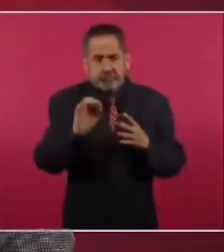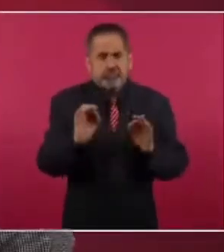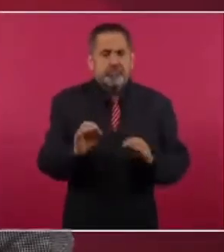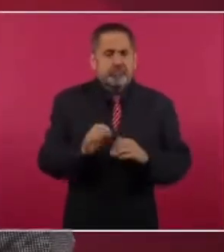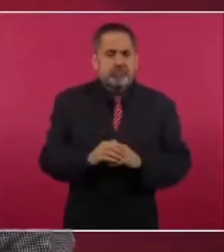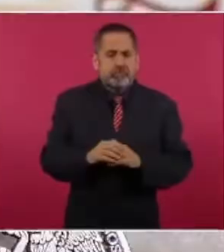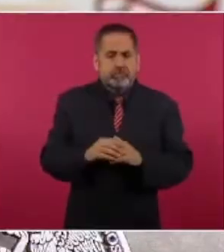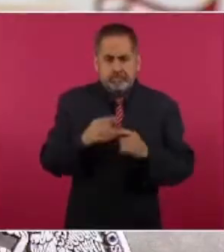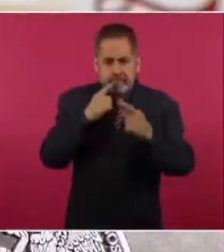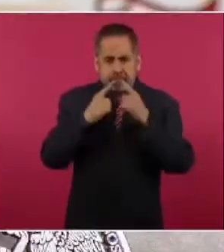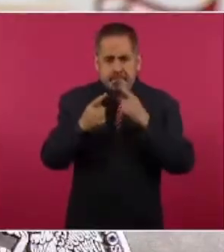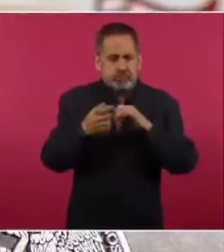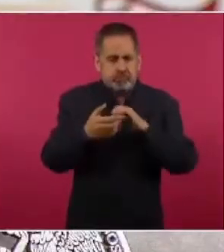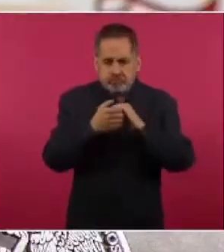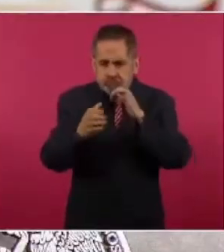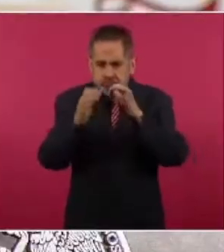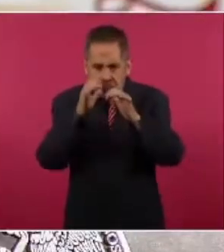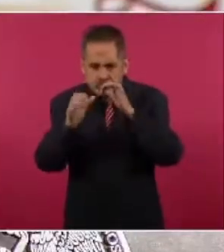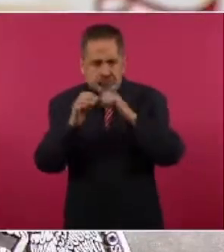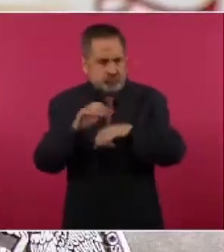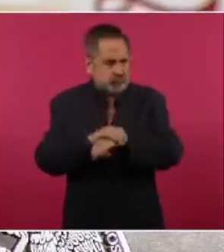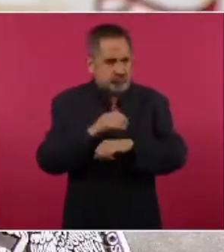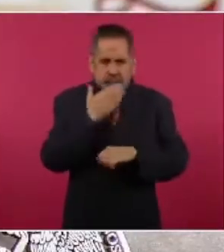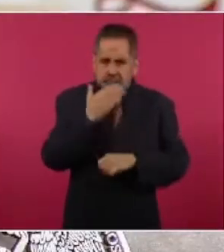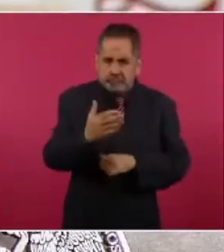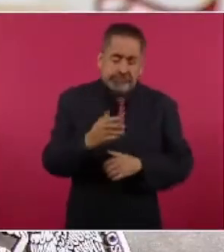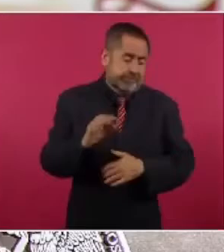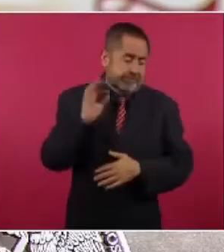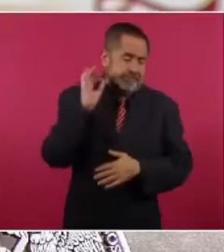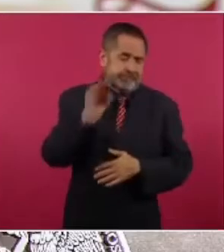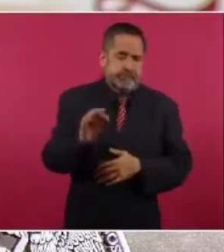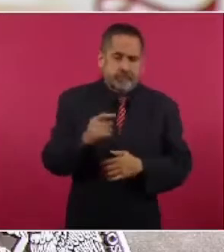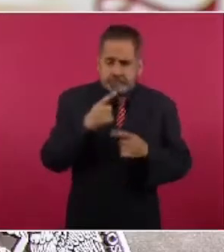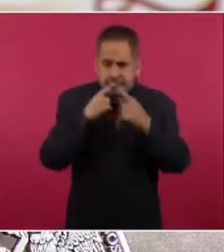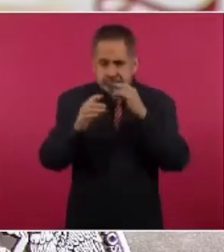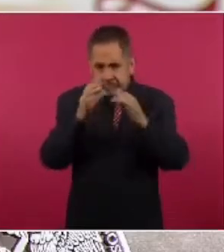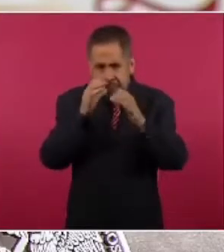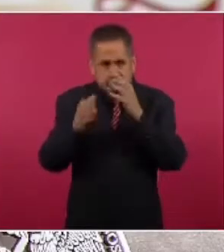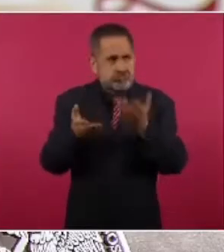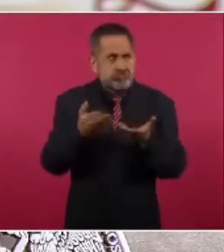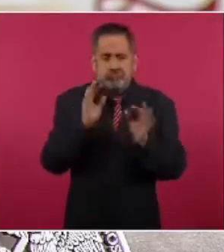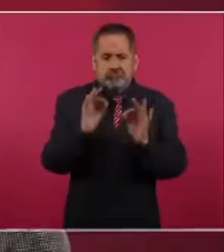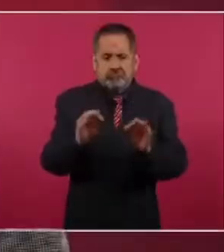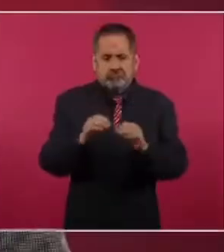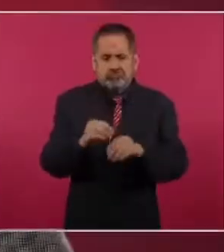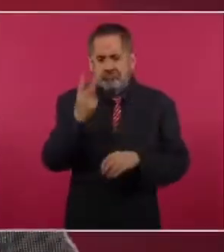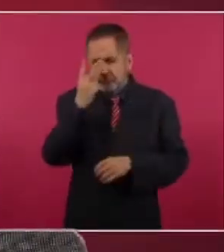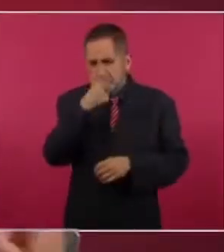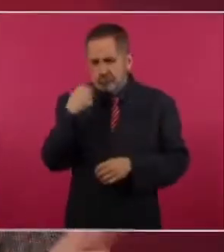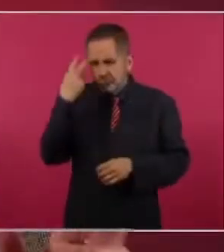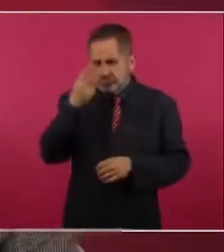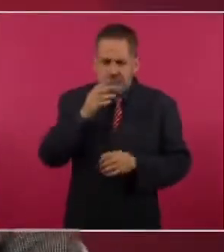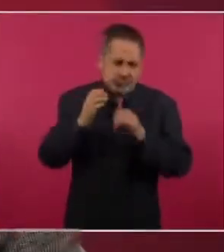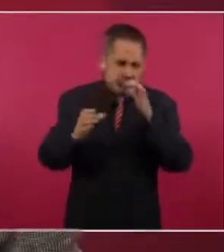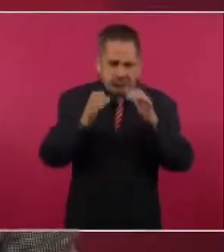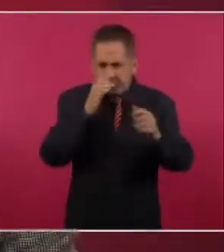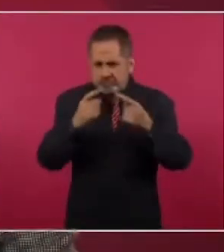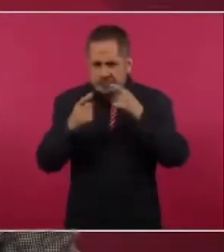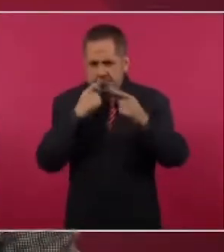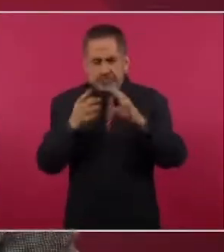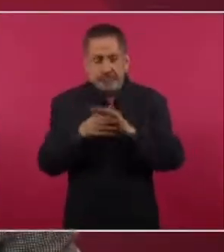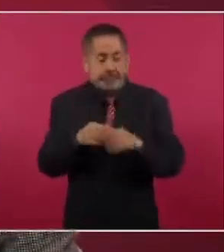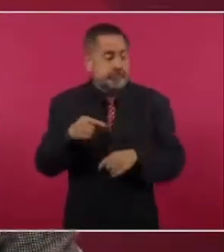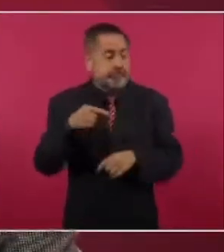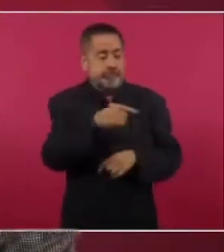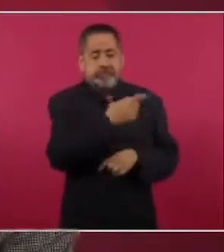en una amistad de comunicación, y esto desde luego se dio durante prácticamente 2 horas. En los medios se dijo